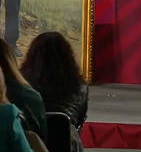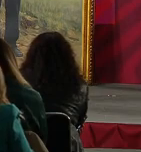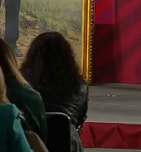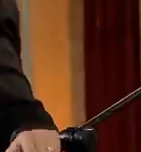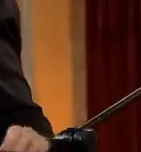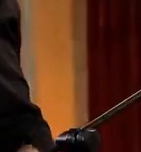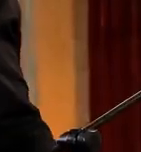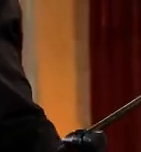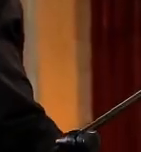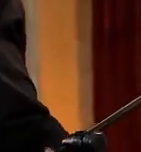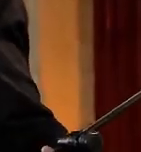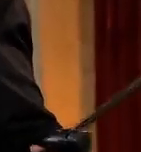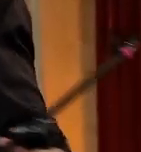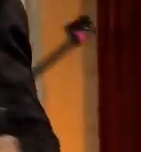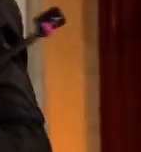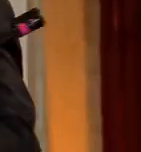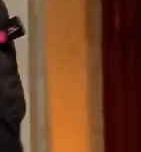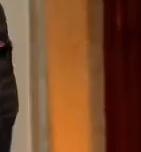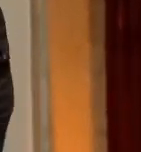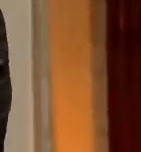Ven a verme,